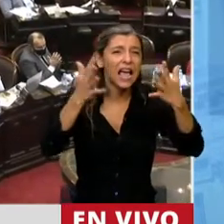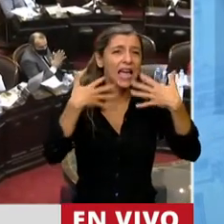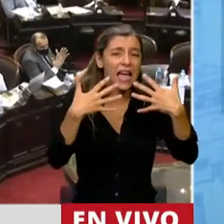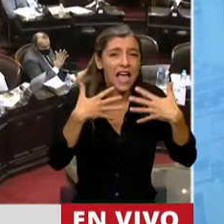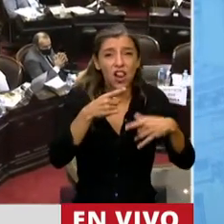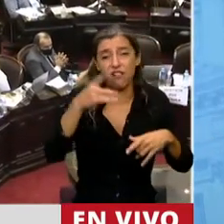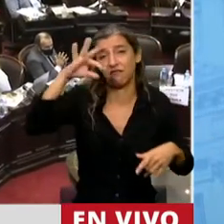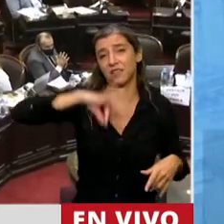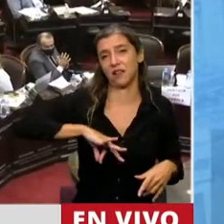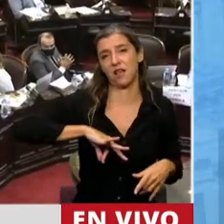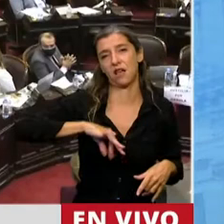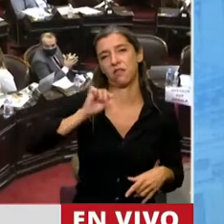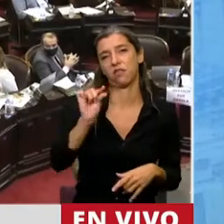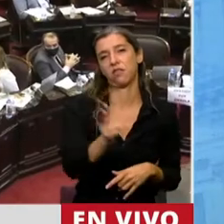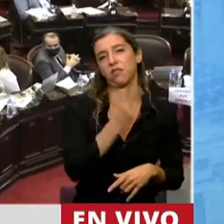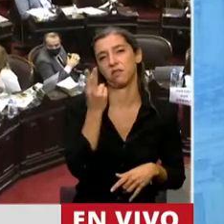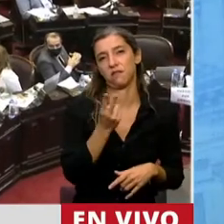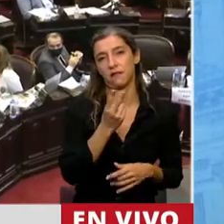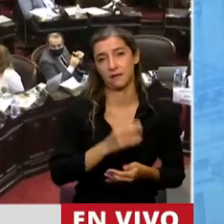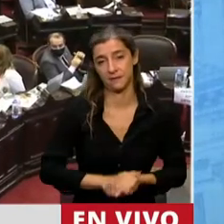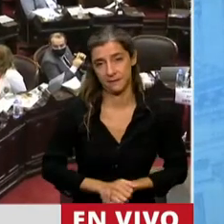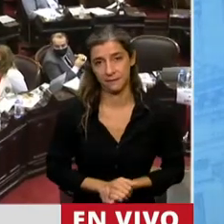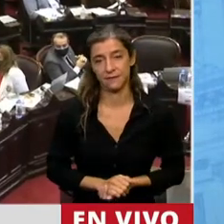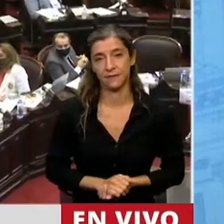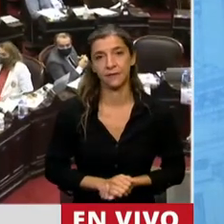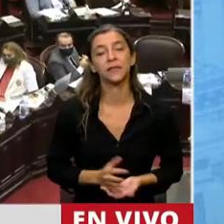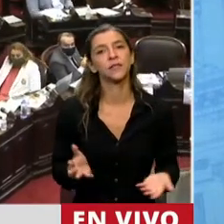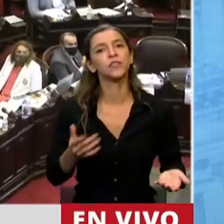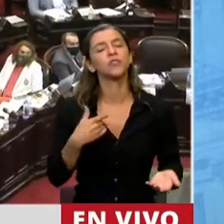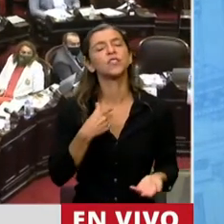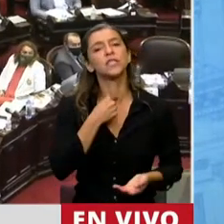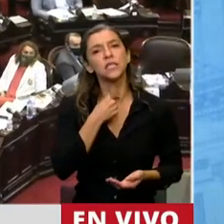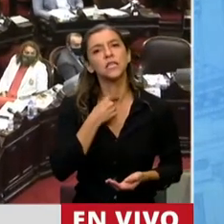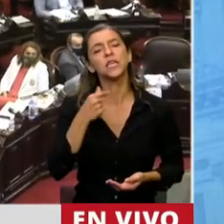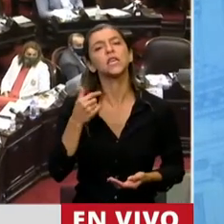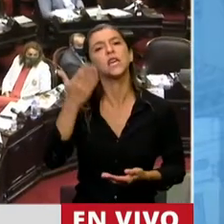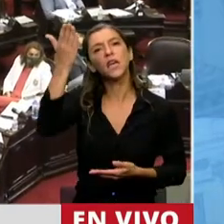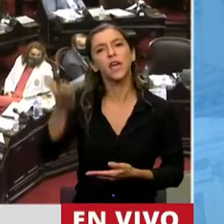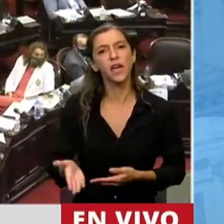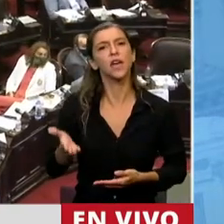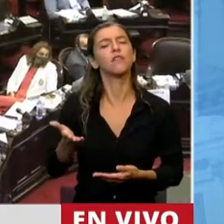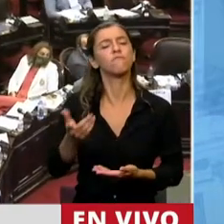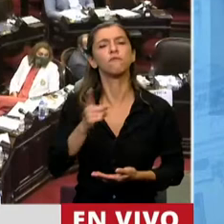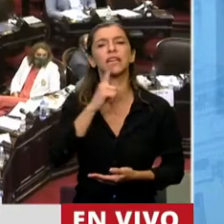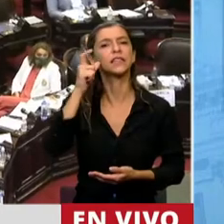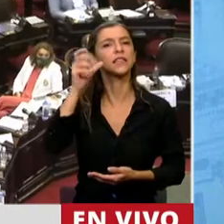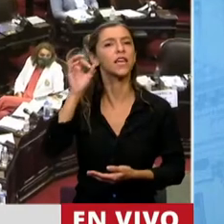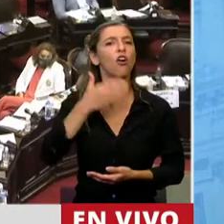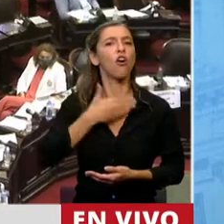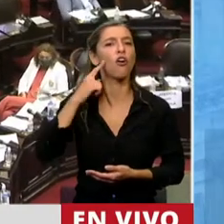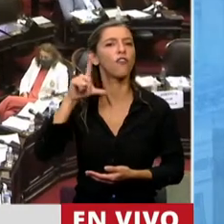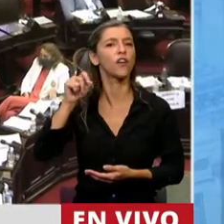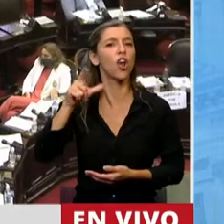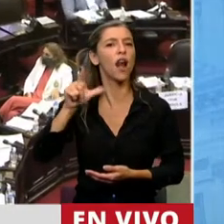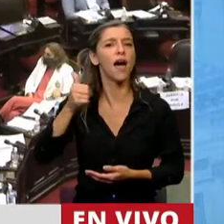salarios. Yo quiero rescatar la figura de Teófilo Lafuente, un electricista de la Forestal, que después fue